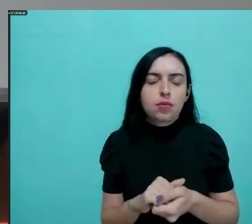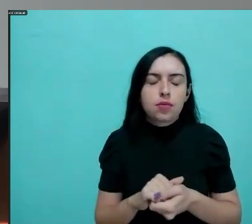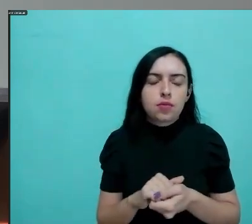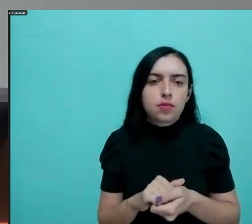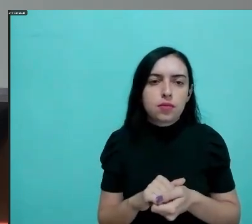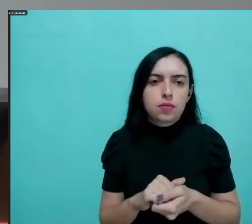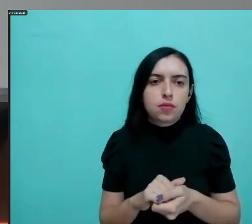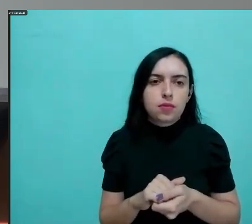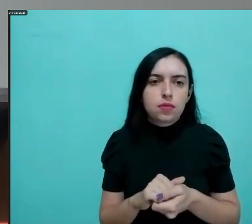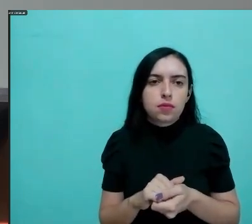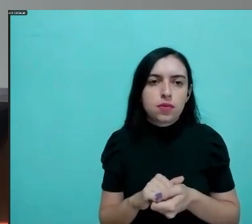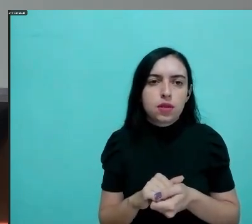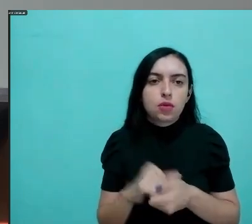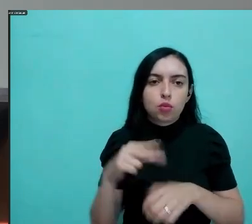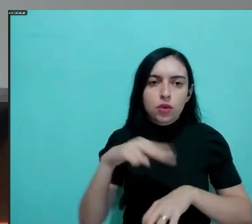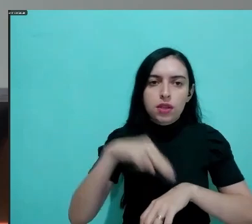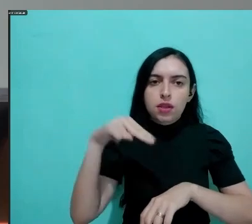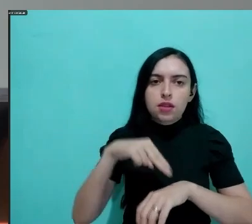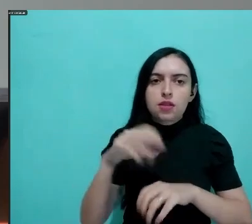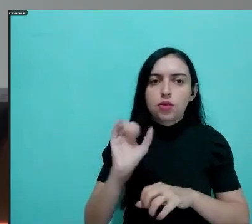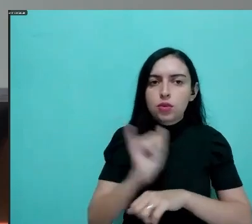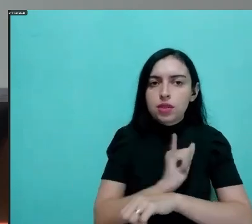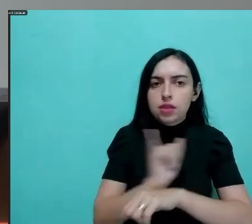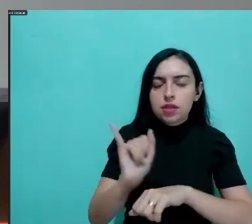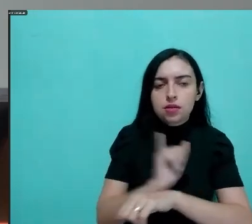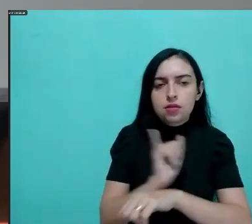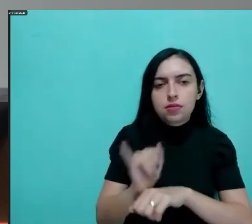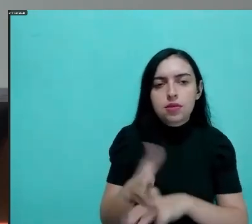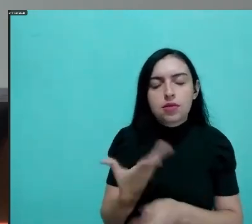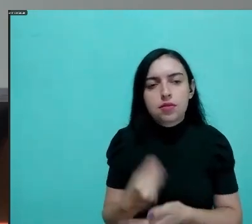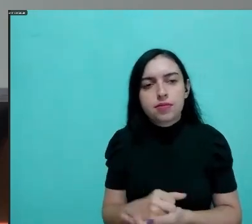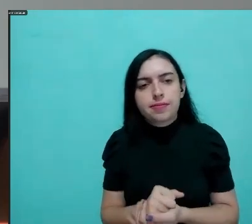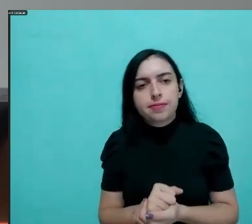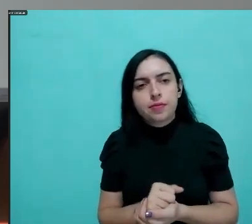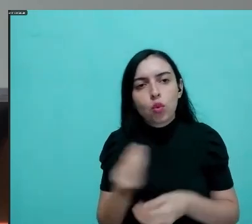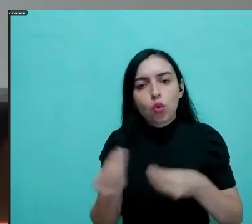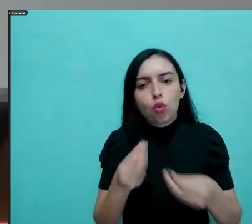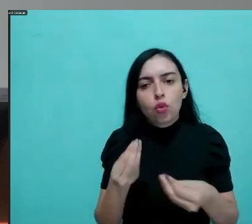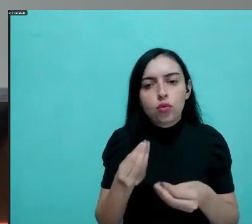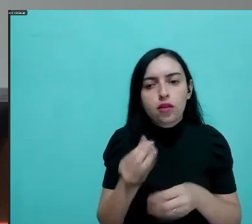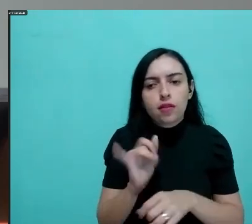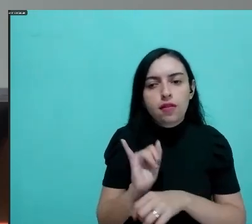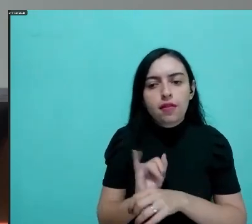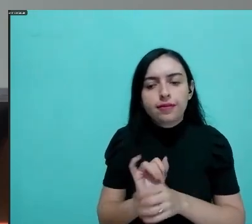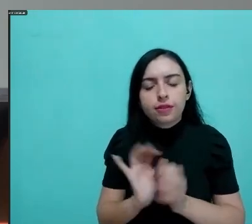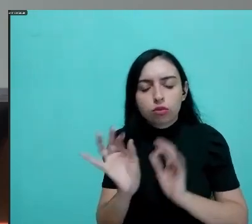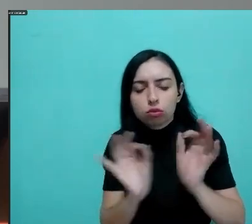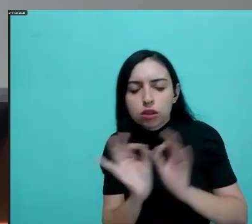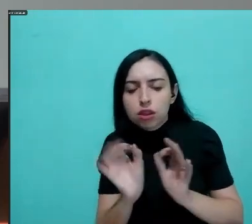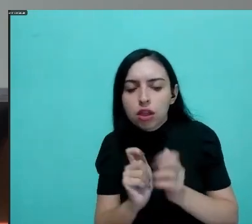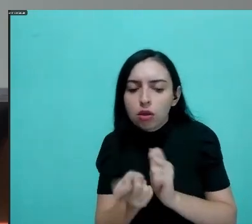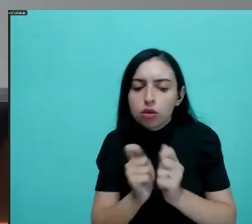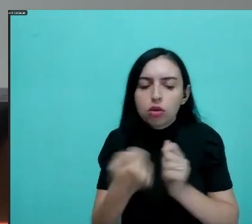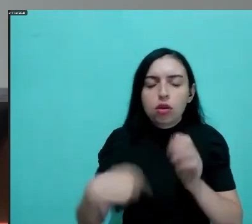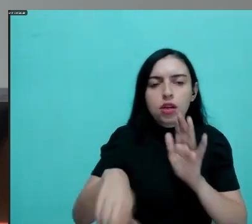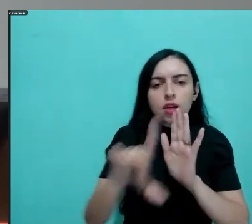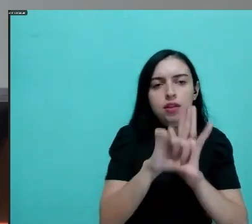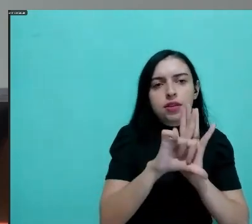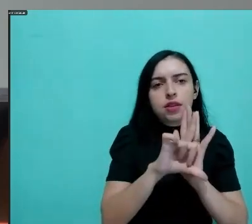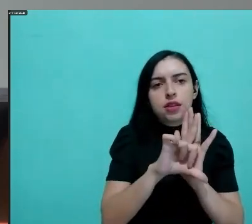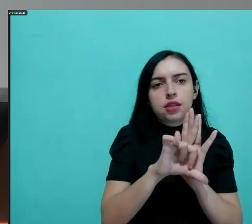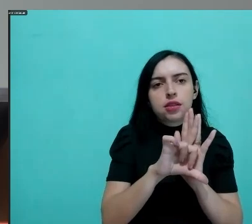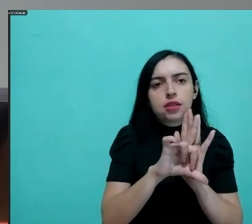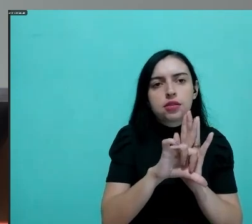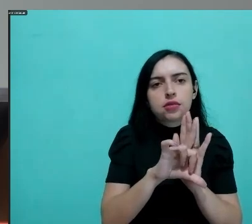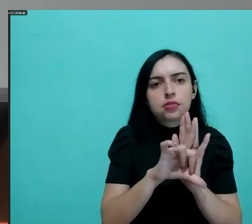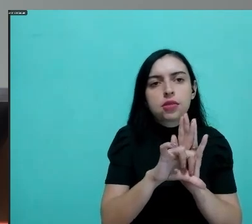razón estratégica, es que como el Consejo Constitucional controla las leyes, tiene un interés